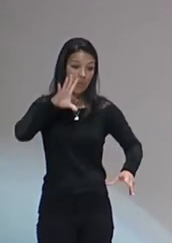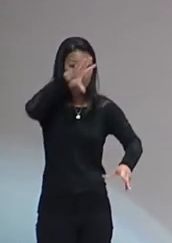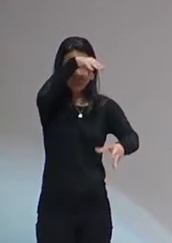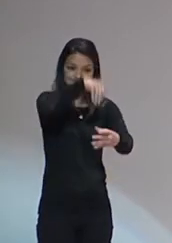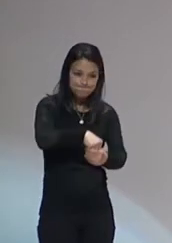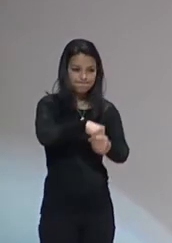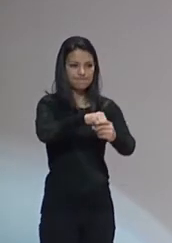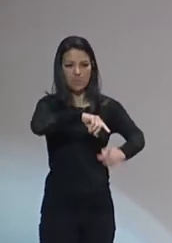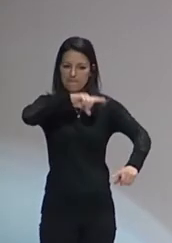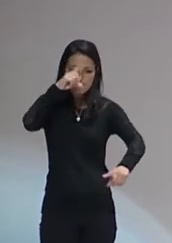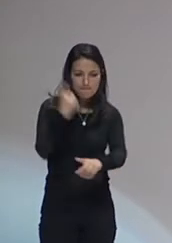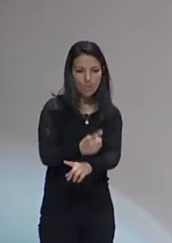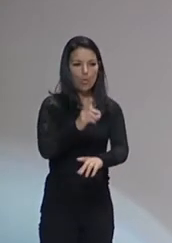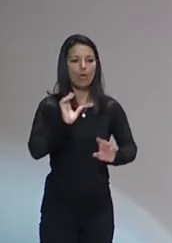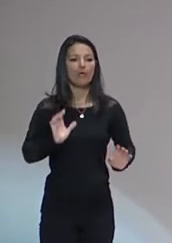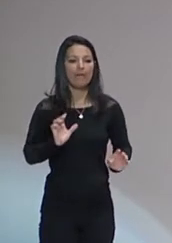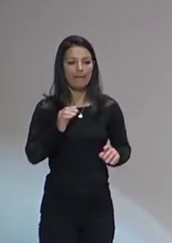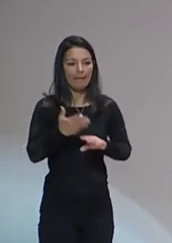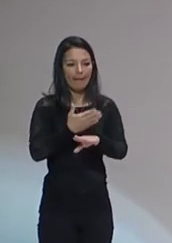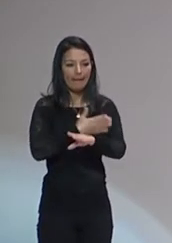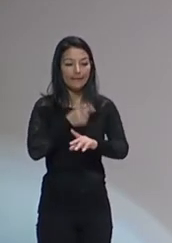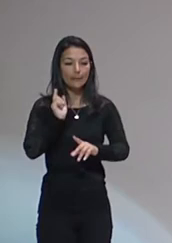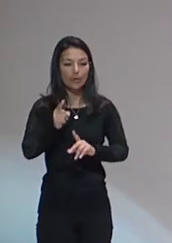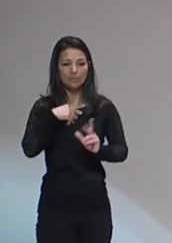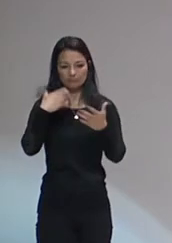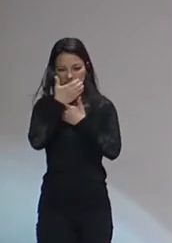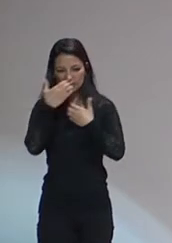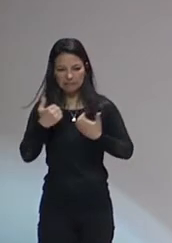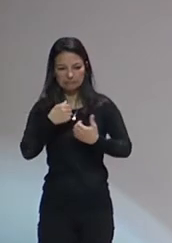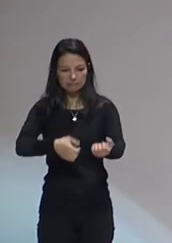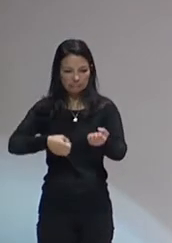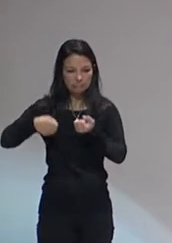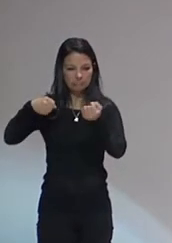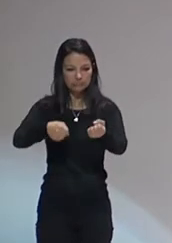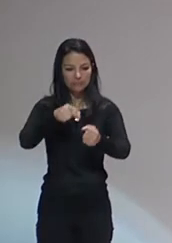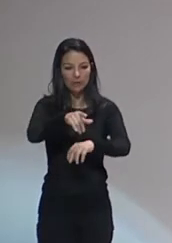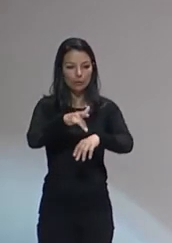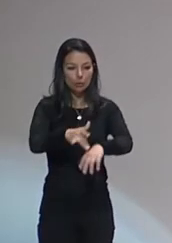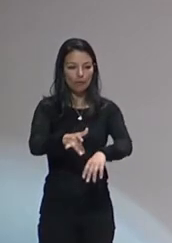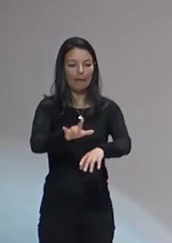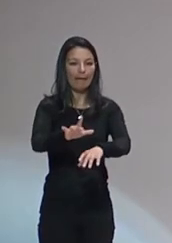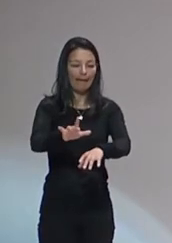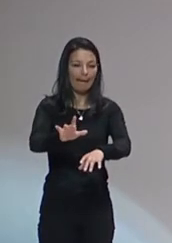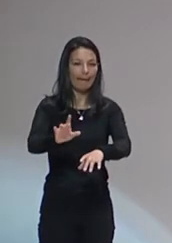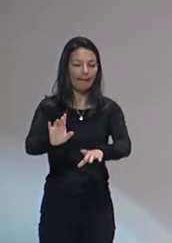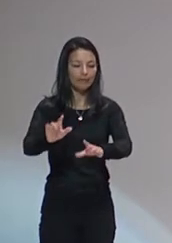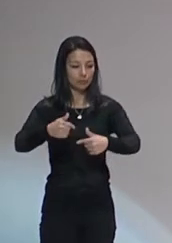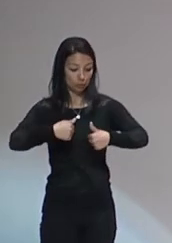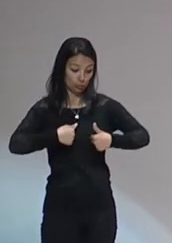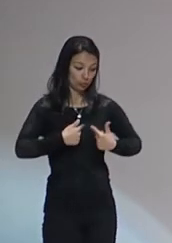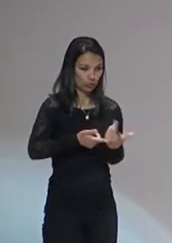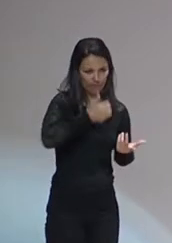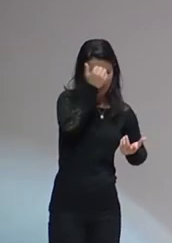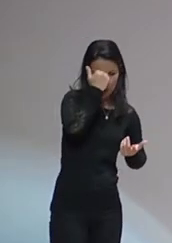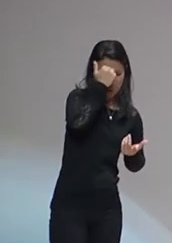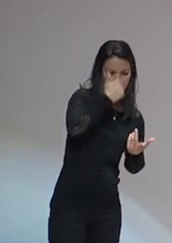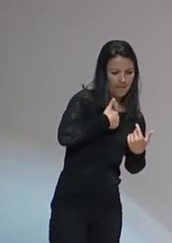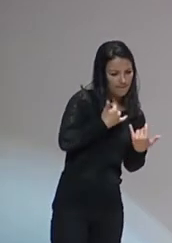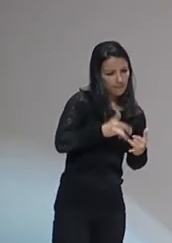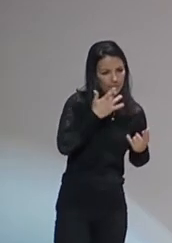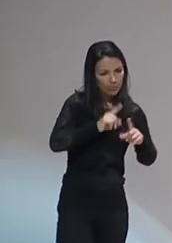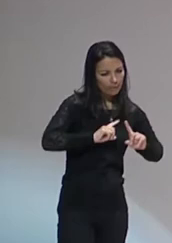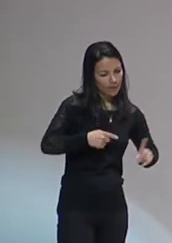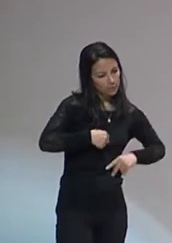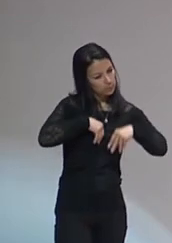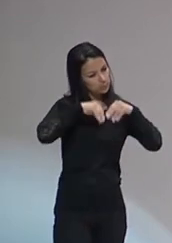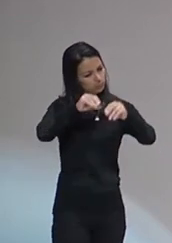impuestos y con la fuerza de las armas, y que nosotros con la pedagogía y desde una práctica pedagógica intencional tenemos